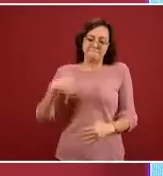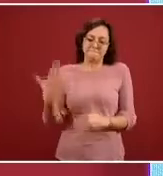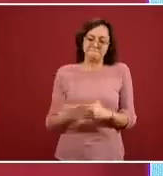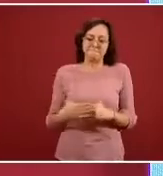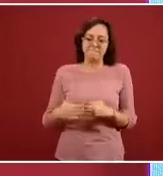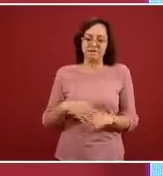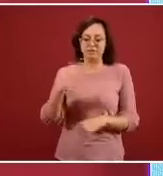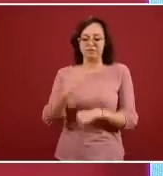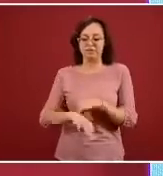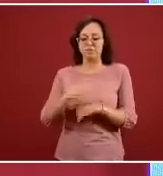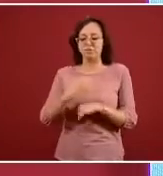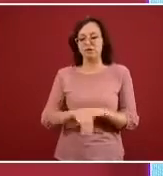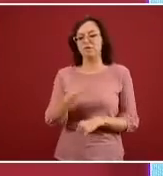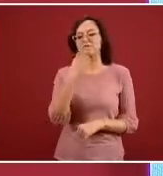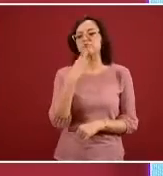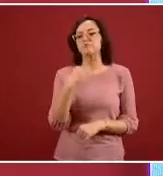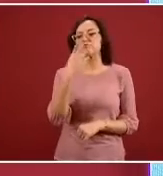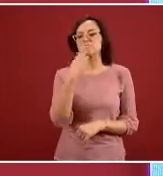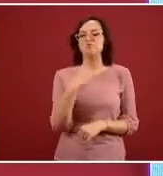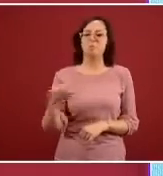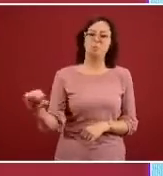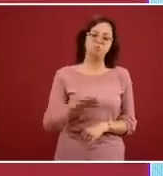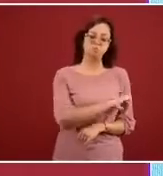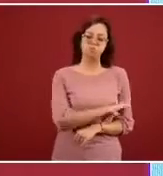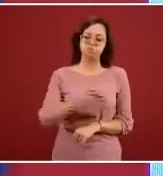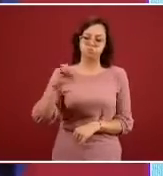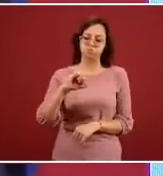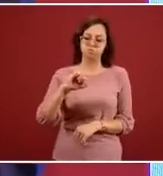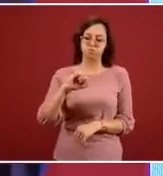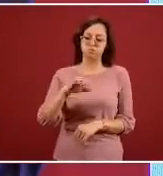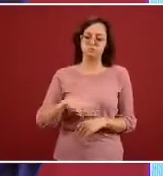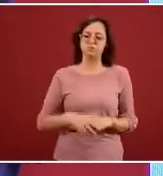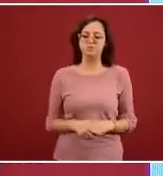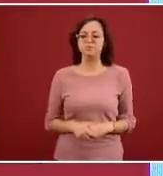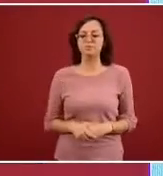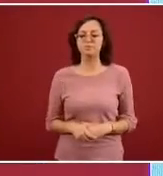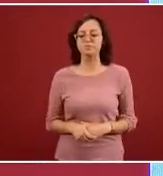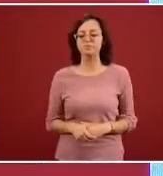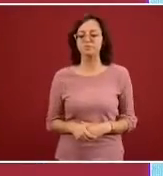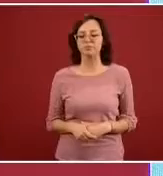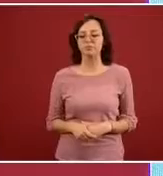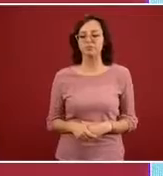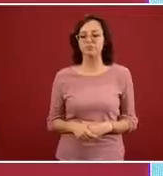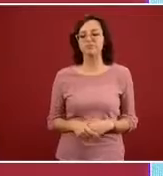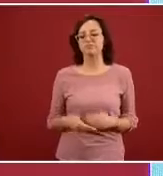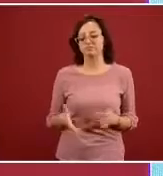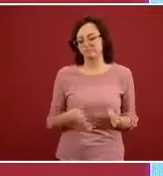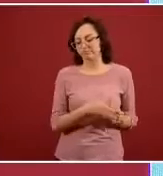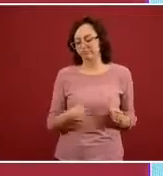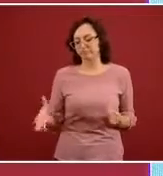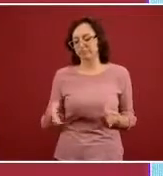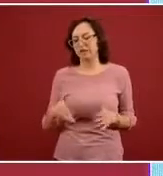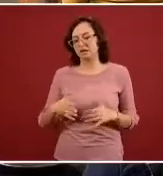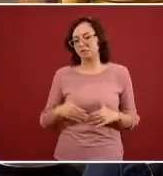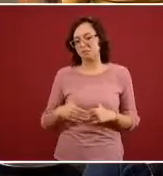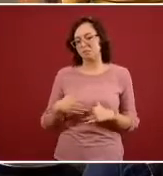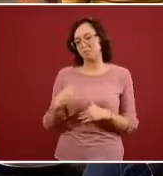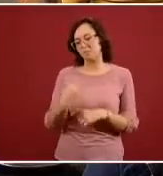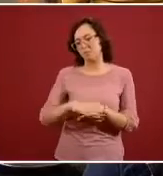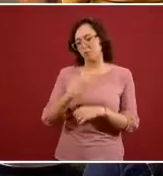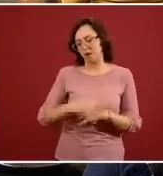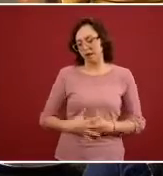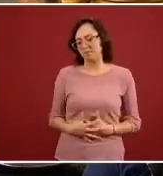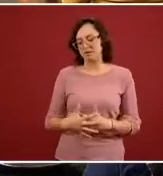esta alteración del metabolismo del azúcar que ocurre durante el embarazo, y